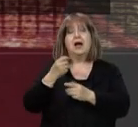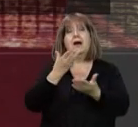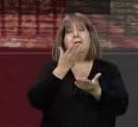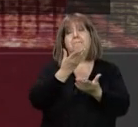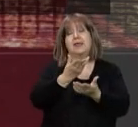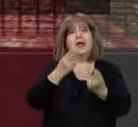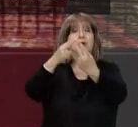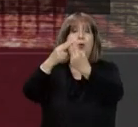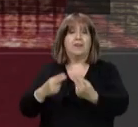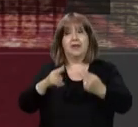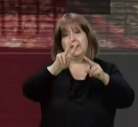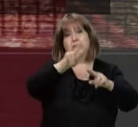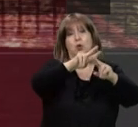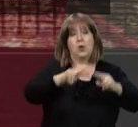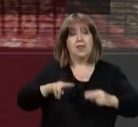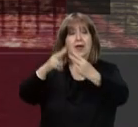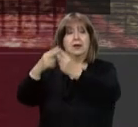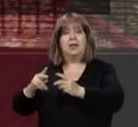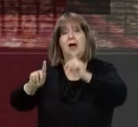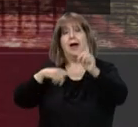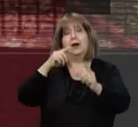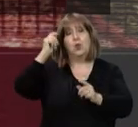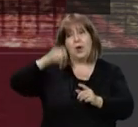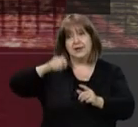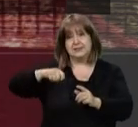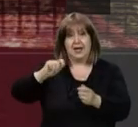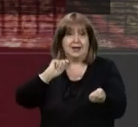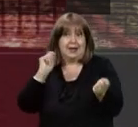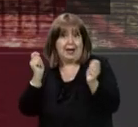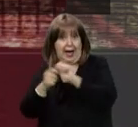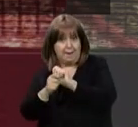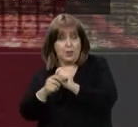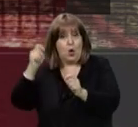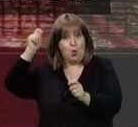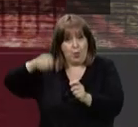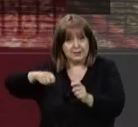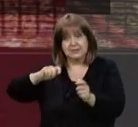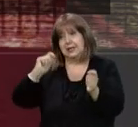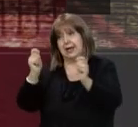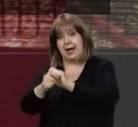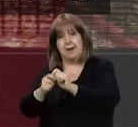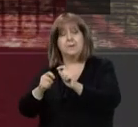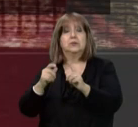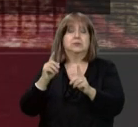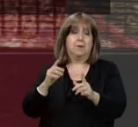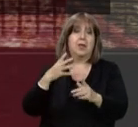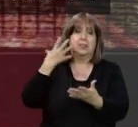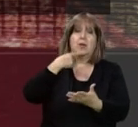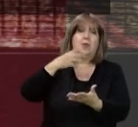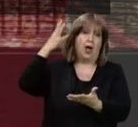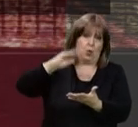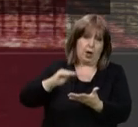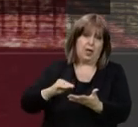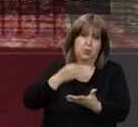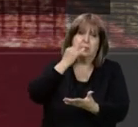nulidad, por ejemplo. Cambios de juez, ustedes recordarán también esto, pero ahora lo vamos a hablar más detalladamente con los abogados,